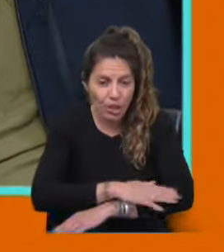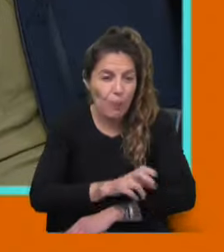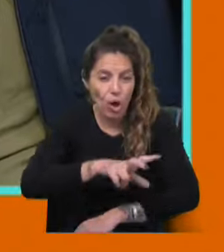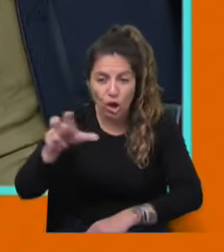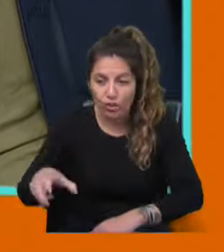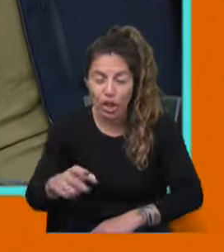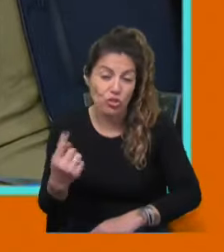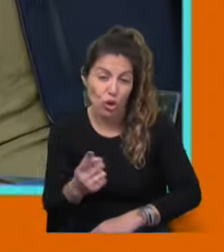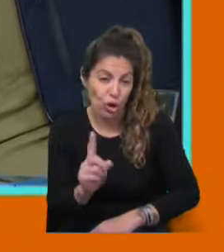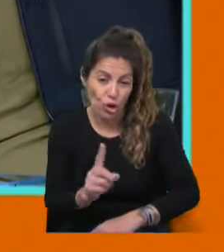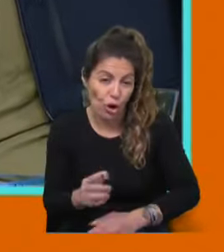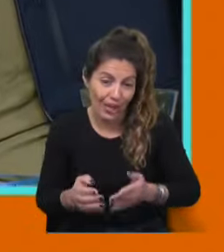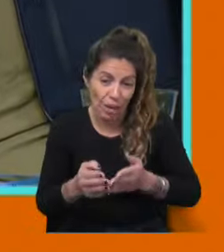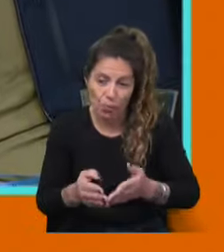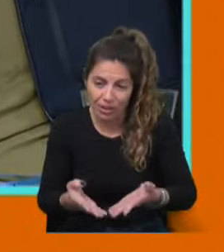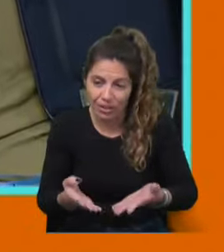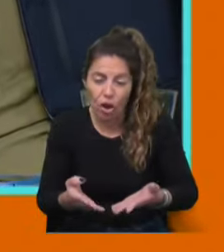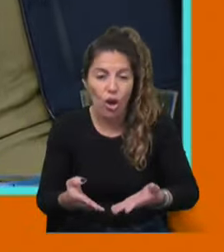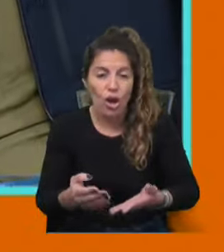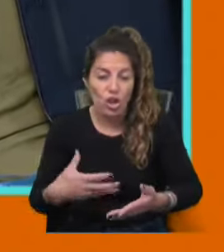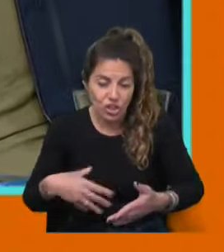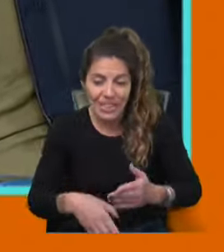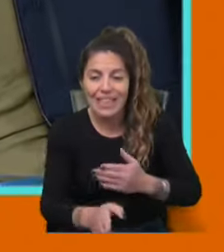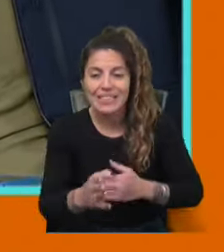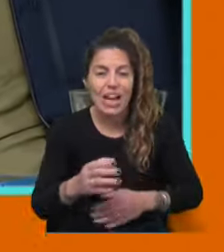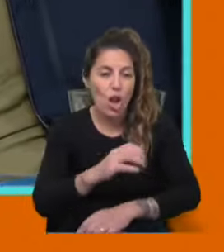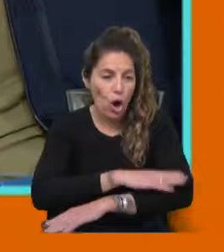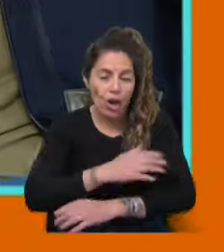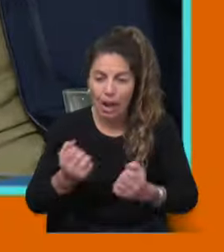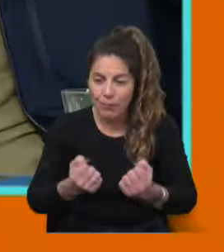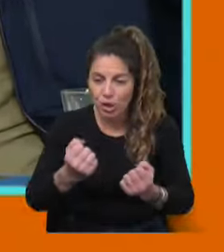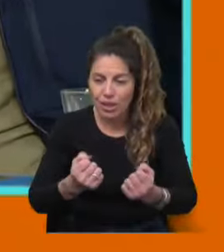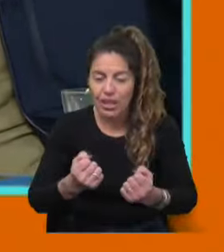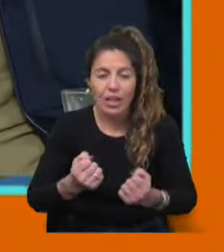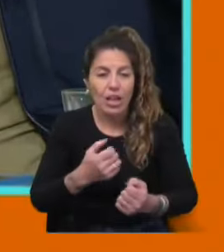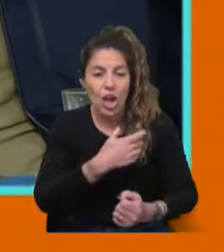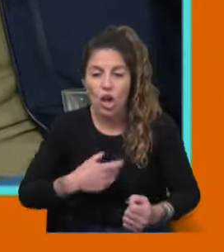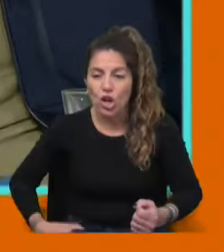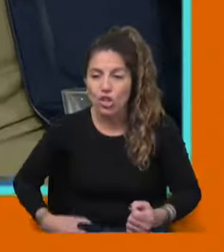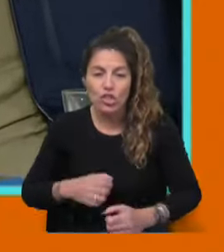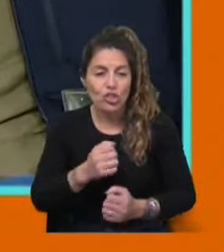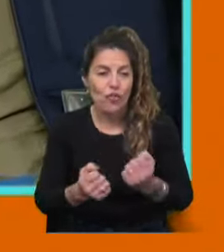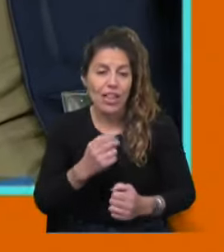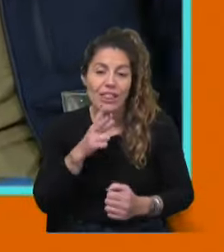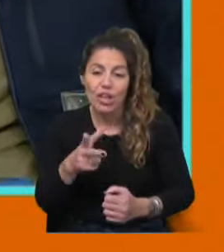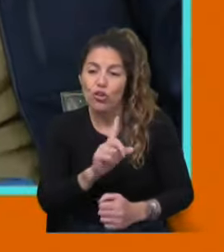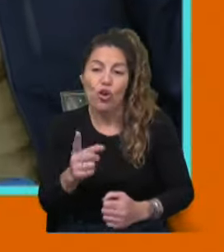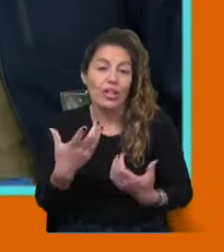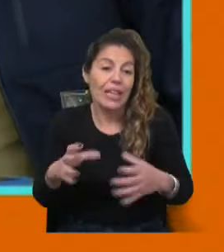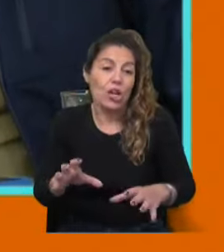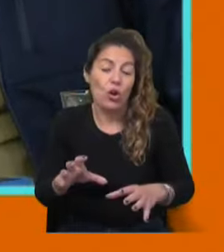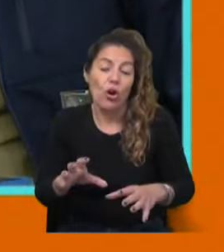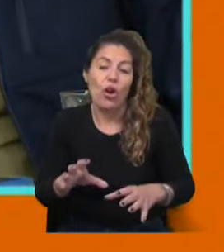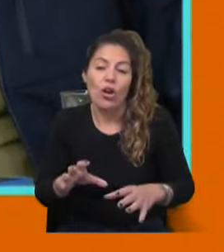contenedores no se mueven solo en el puerto, los ingresan los camiones. Los camioneros dijeron, señores, yo no quiero estar arriba del camión cuando se